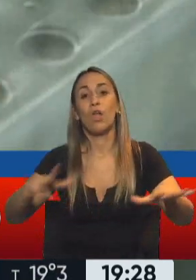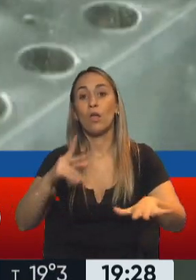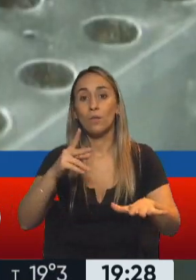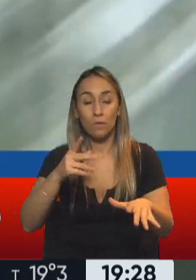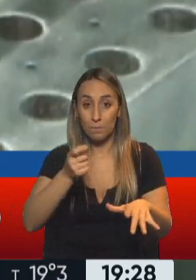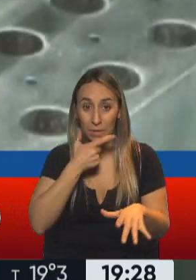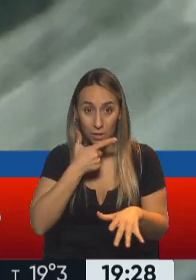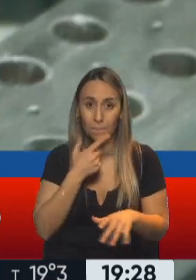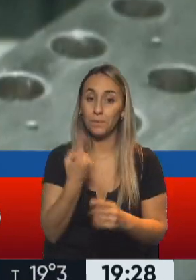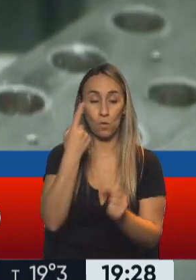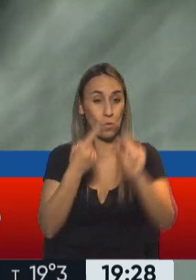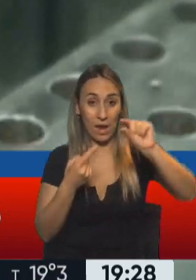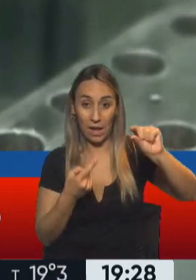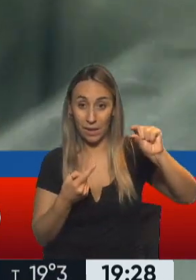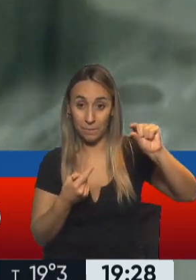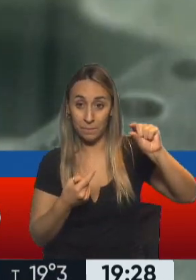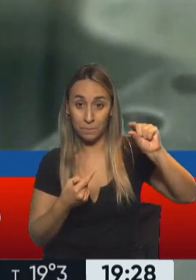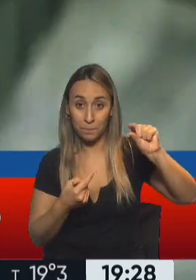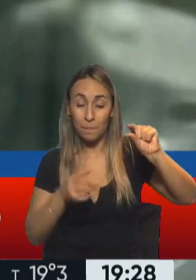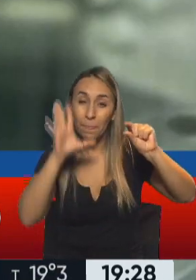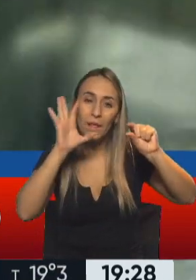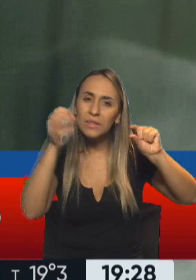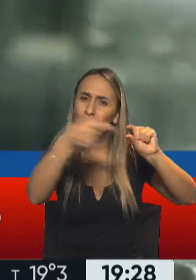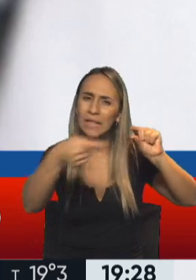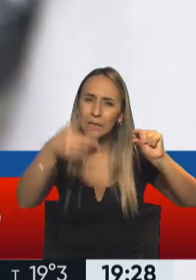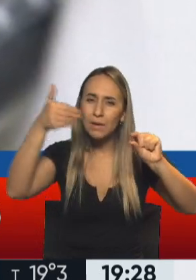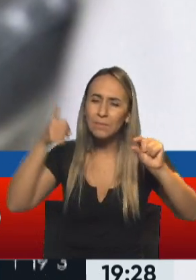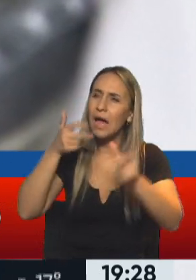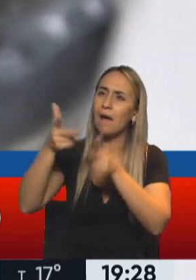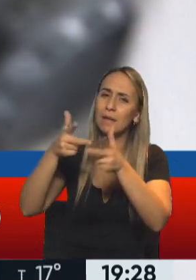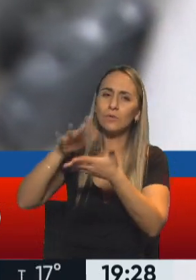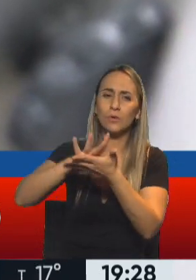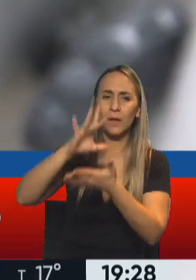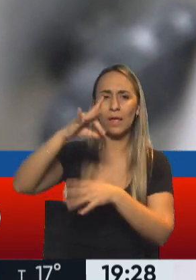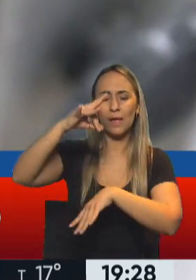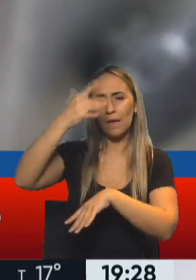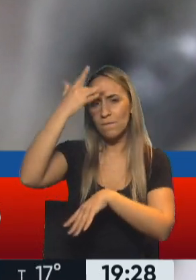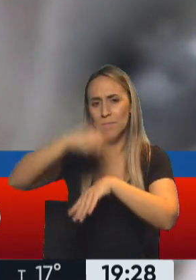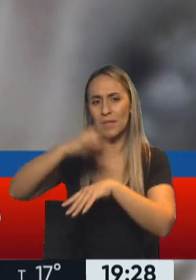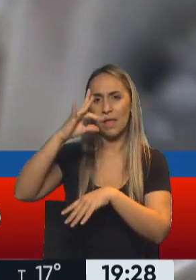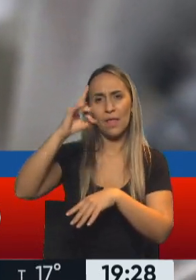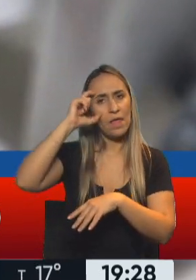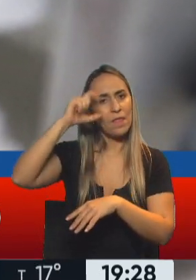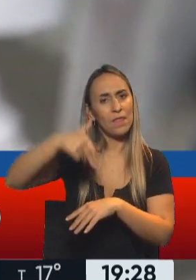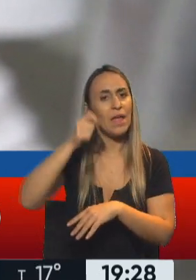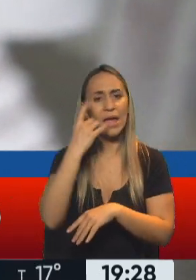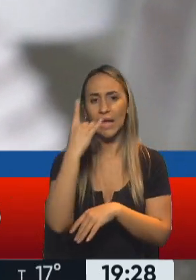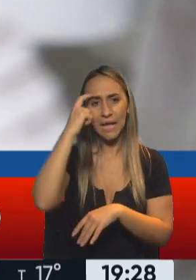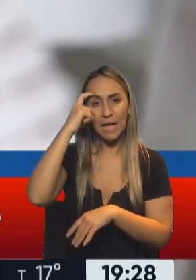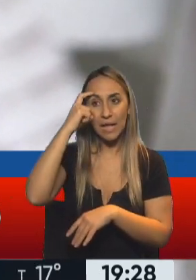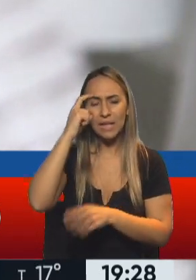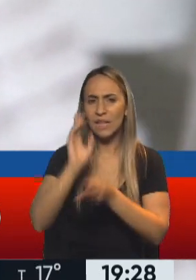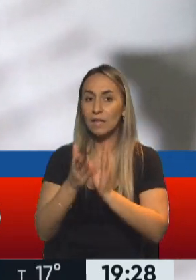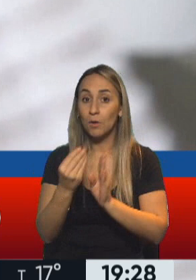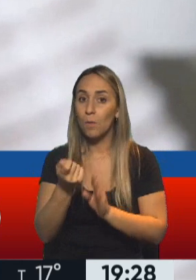de ellas está basada... ¿Se acuerda que la semana pasada hablamos del dengue y el tratamiento con una pildorita para el dengue? Sí. Una